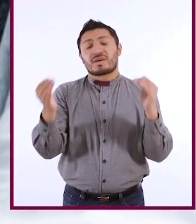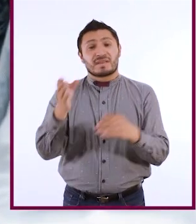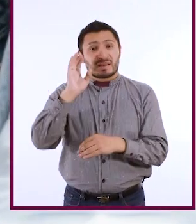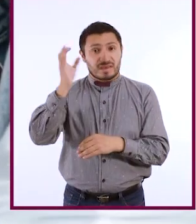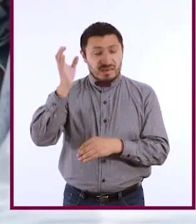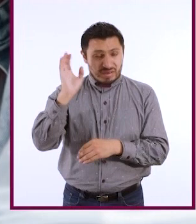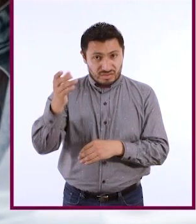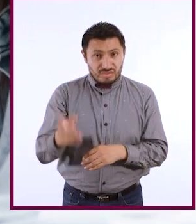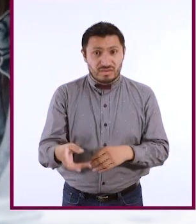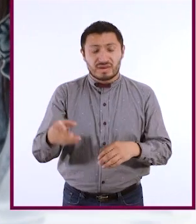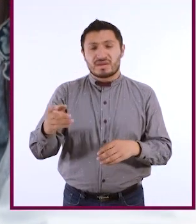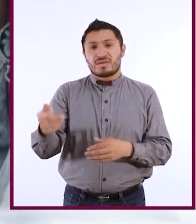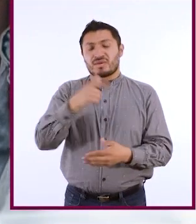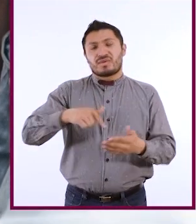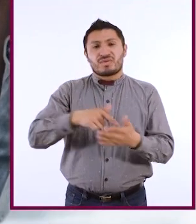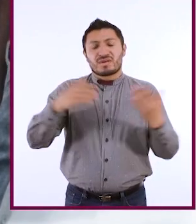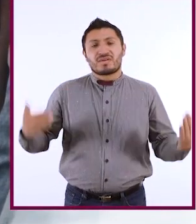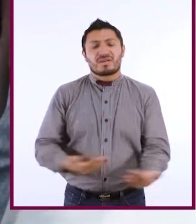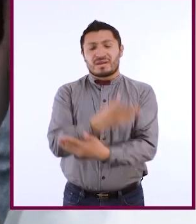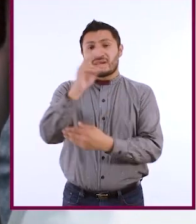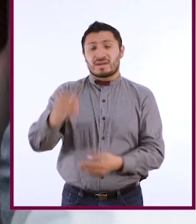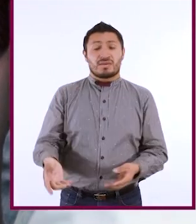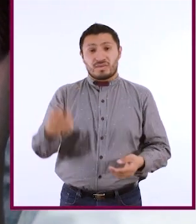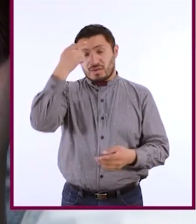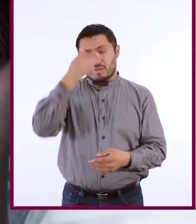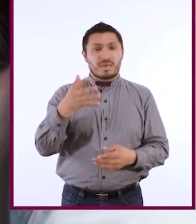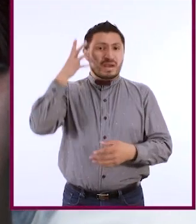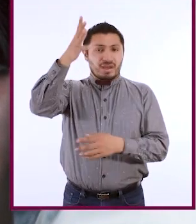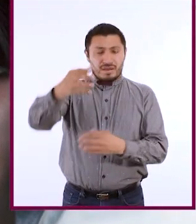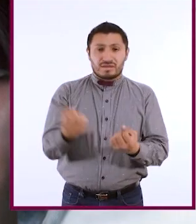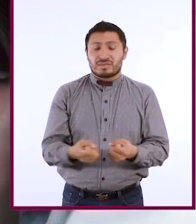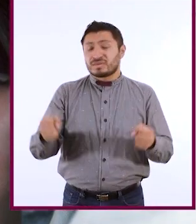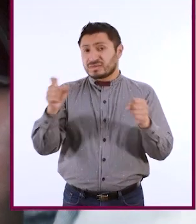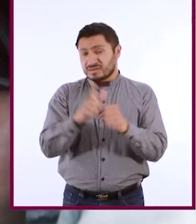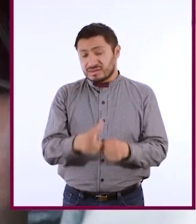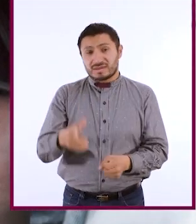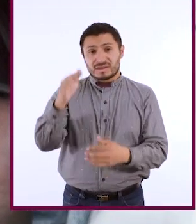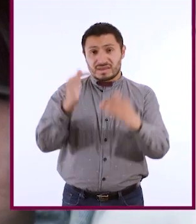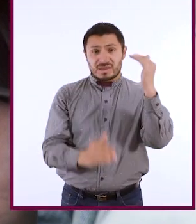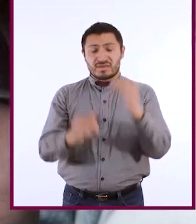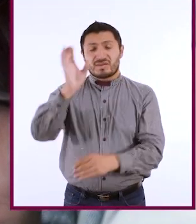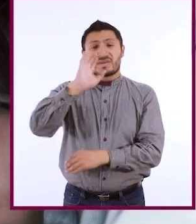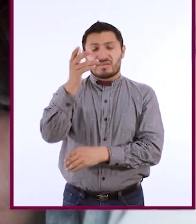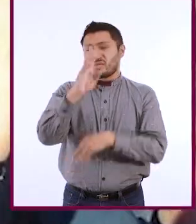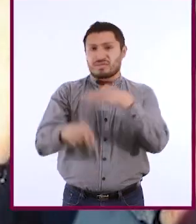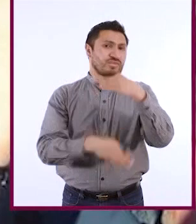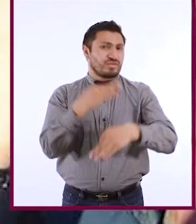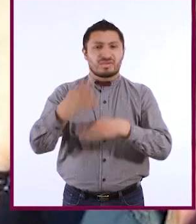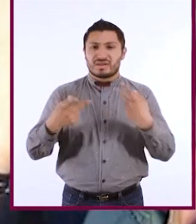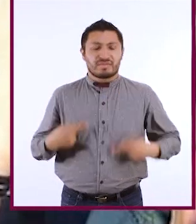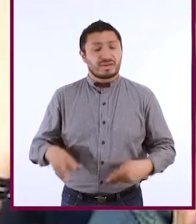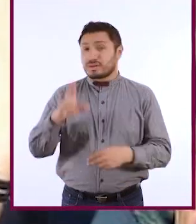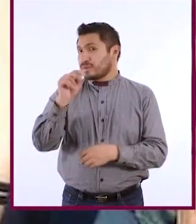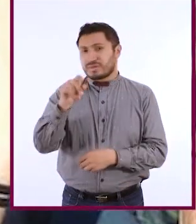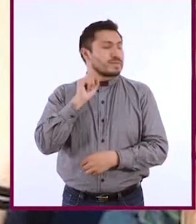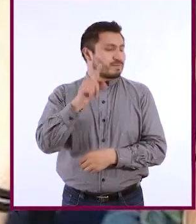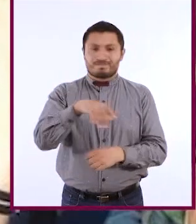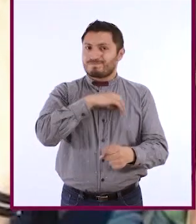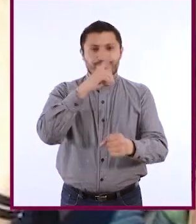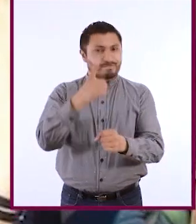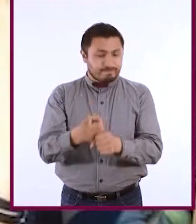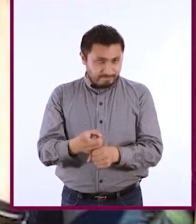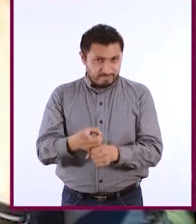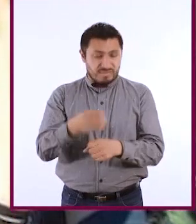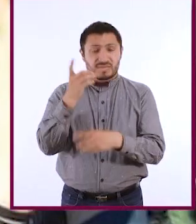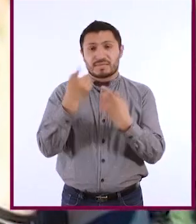determinan la posición social. La desigualdad sucede, entonces, cuando no todas las personas tienen las mismas